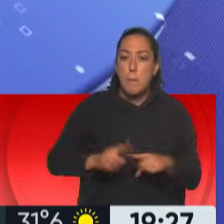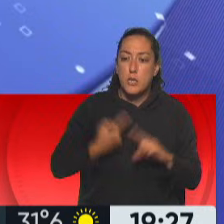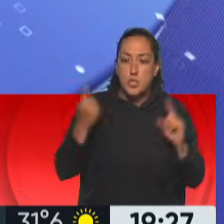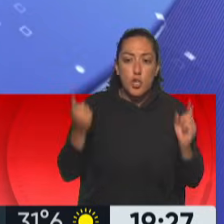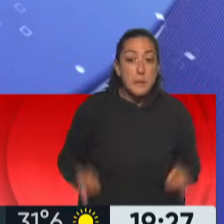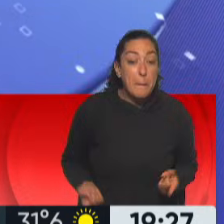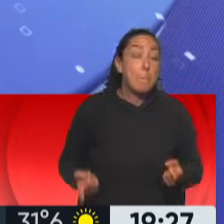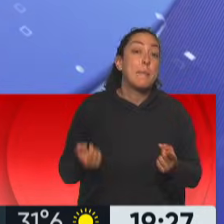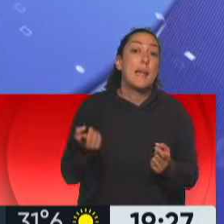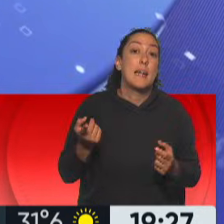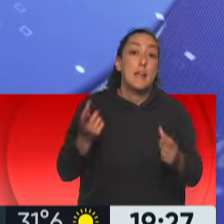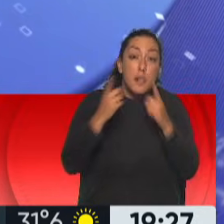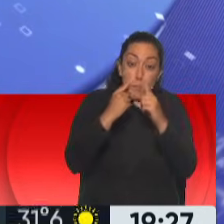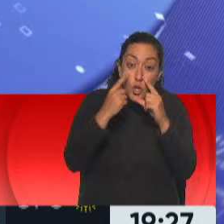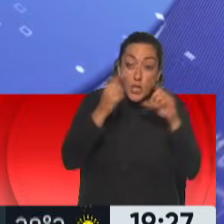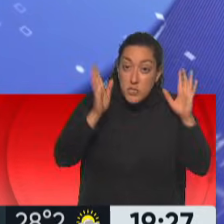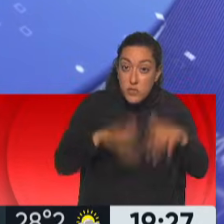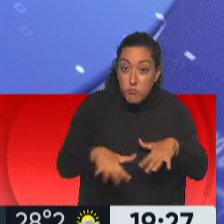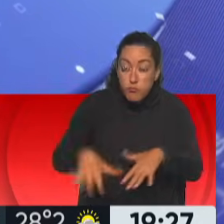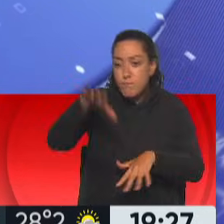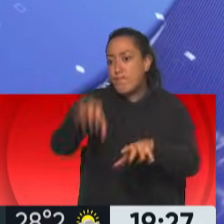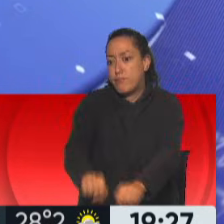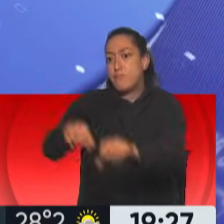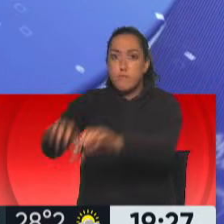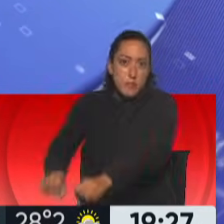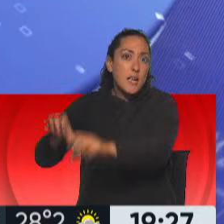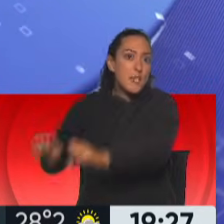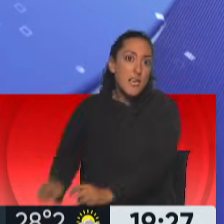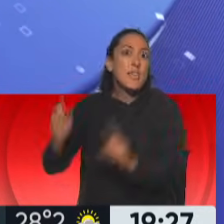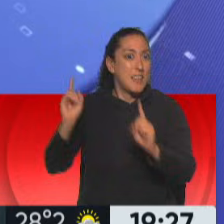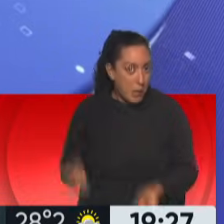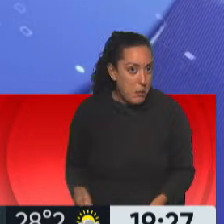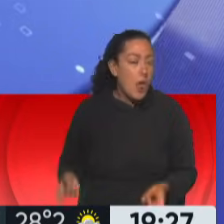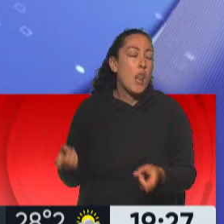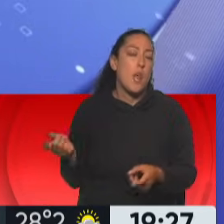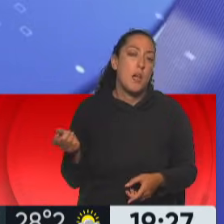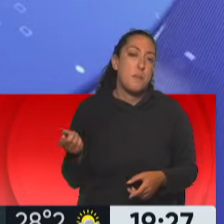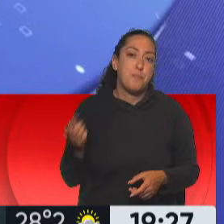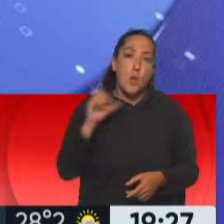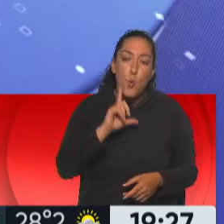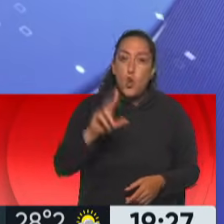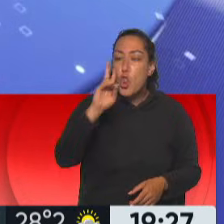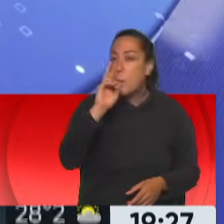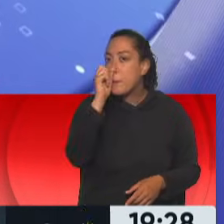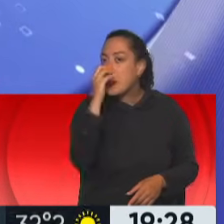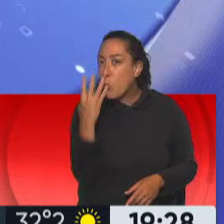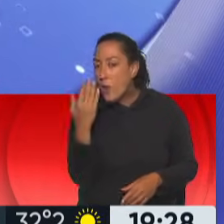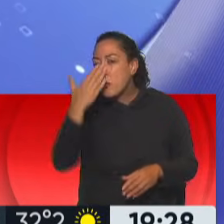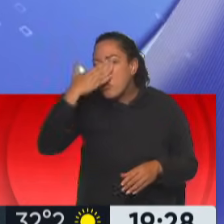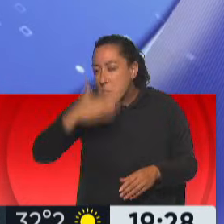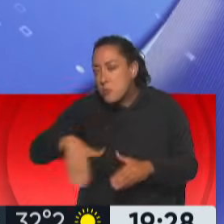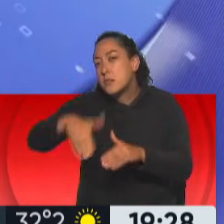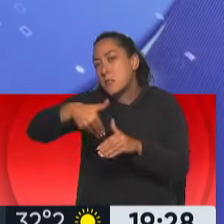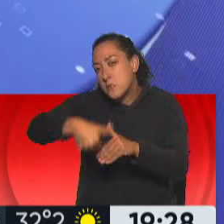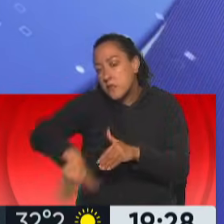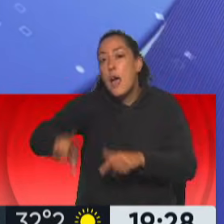habían salido a manifestarse a las calles, ¿no? Y esto fue sobre todo los primeros meses después de julio del 2024. Han